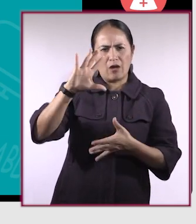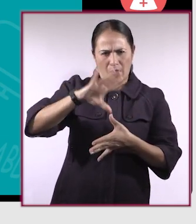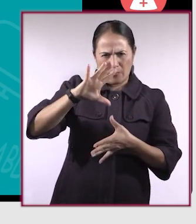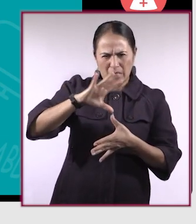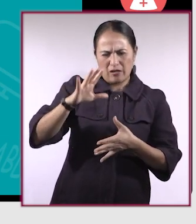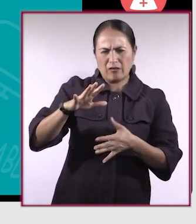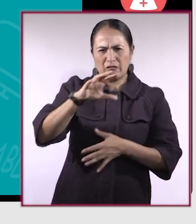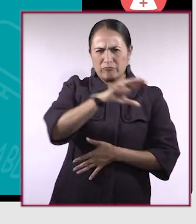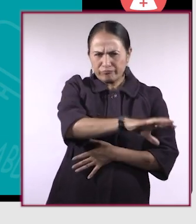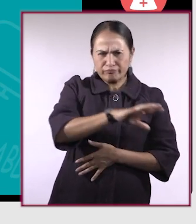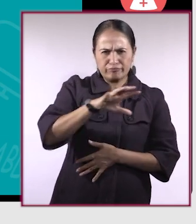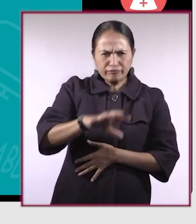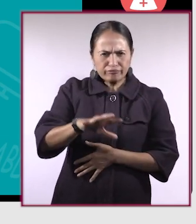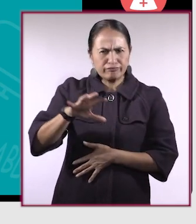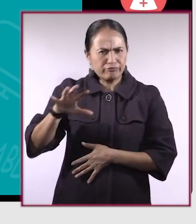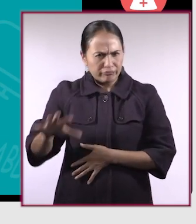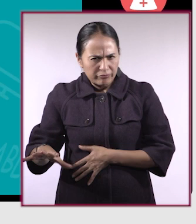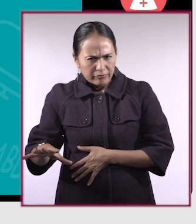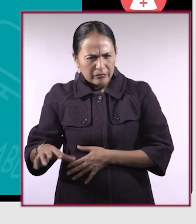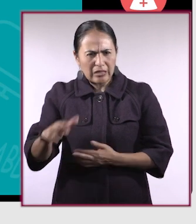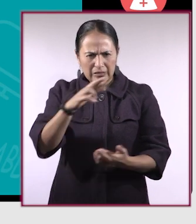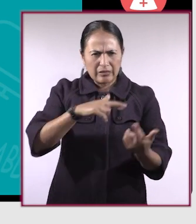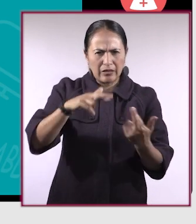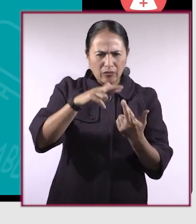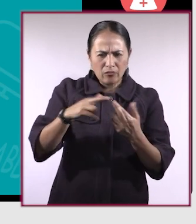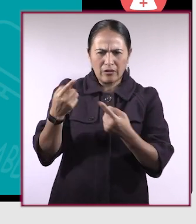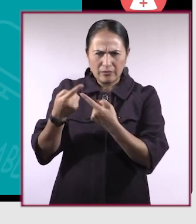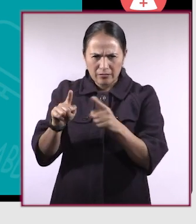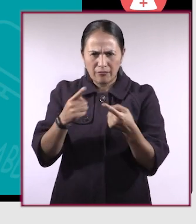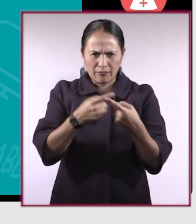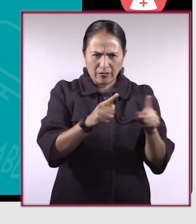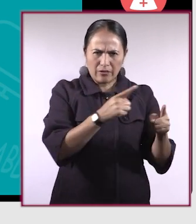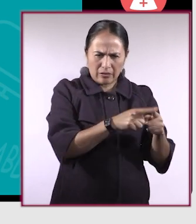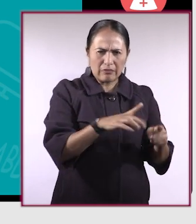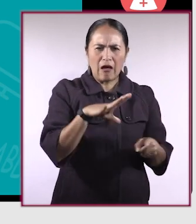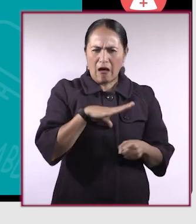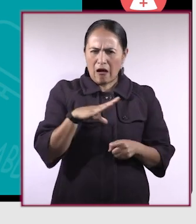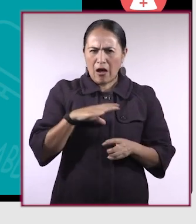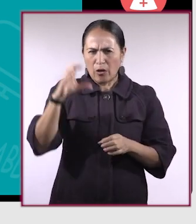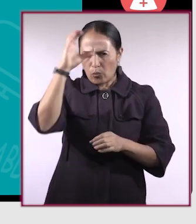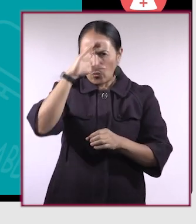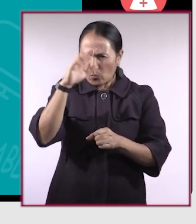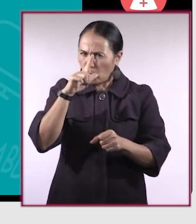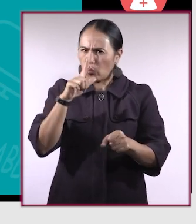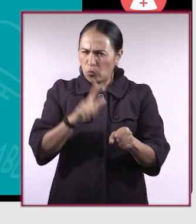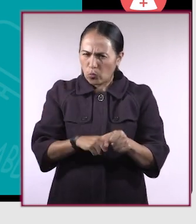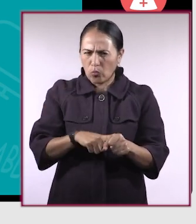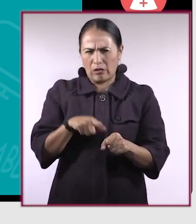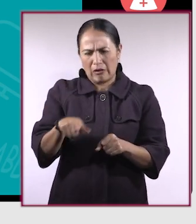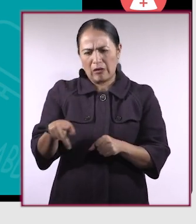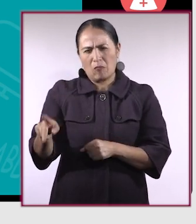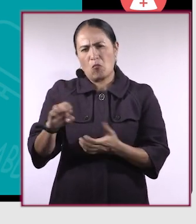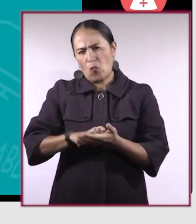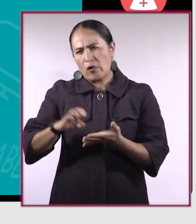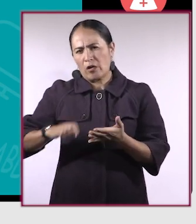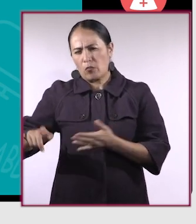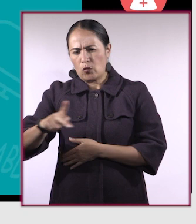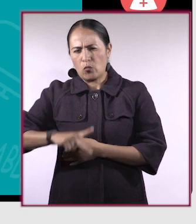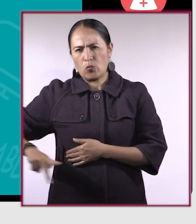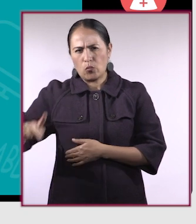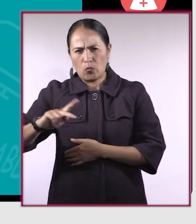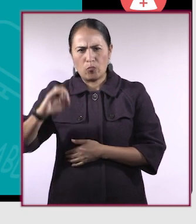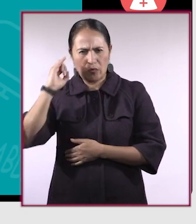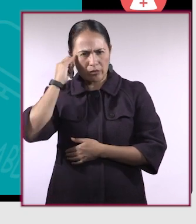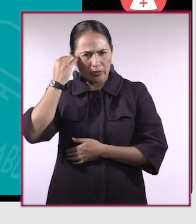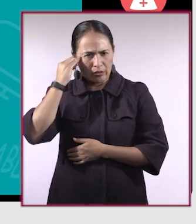a Sudamérica, y que por tanto pues fue una cultura muy influyente,